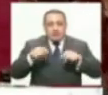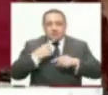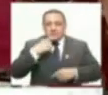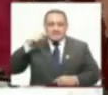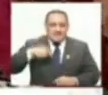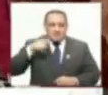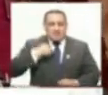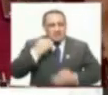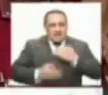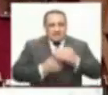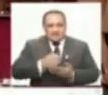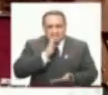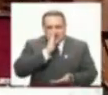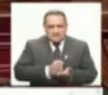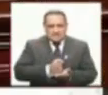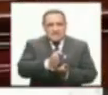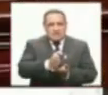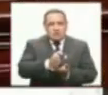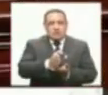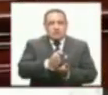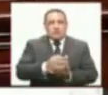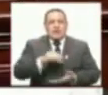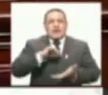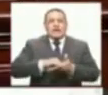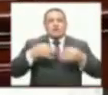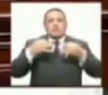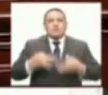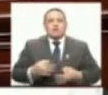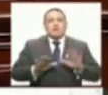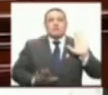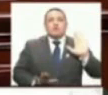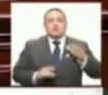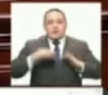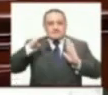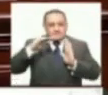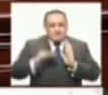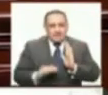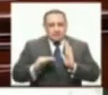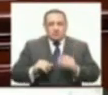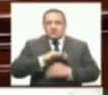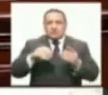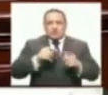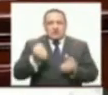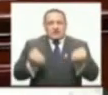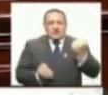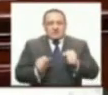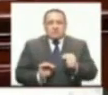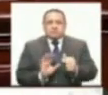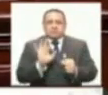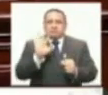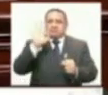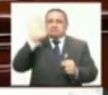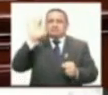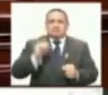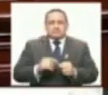debemos avanzar seriamente en cumplir el compromiso de reducir las emisiones de gases